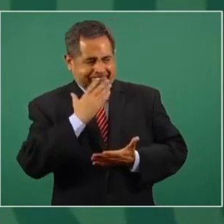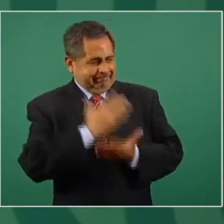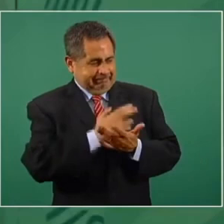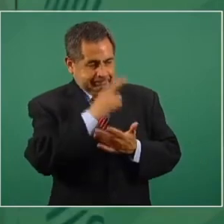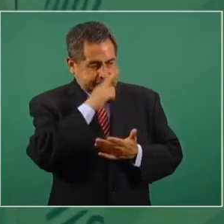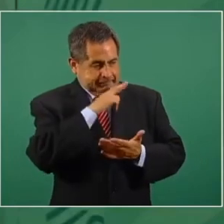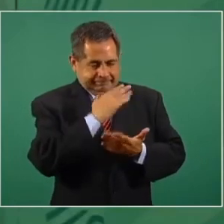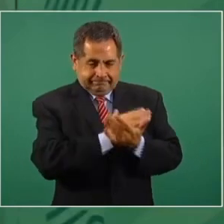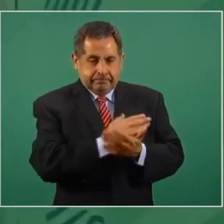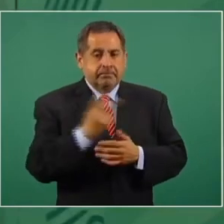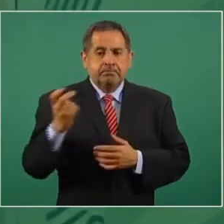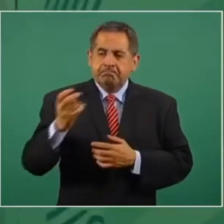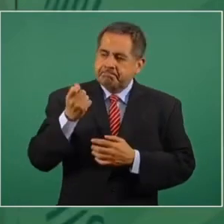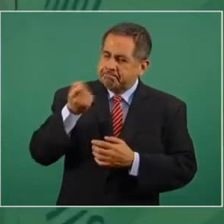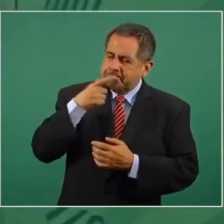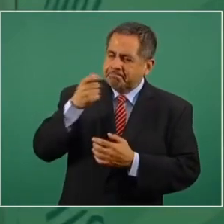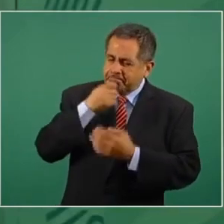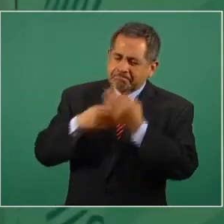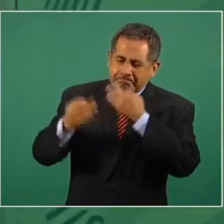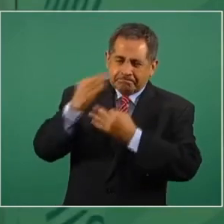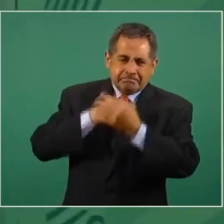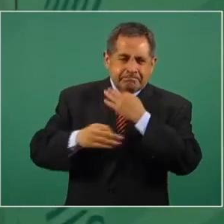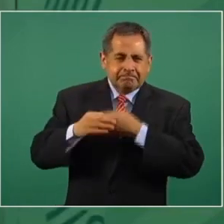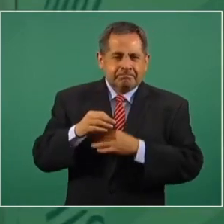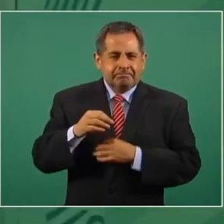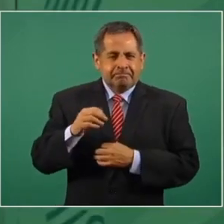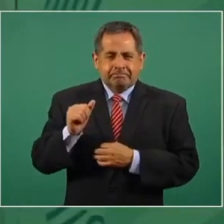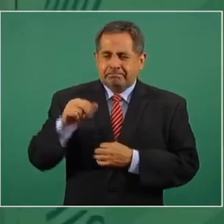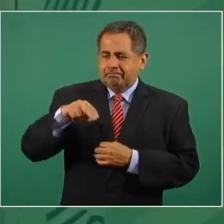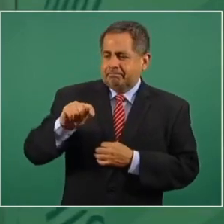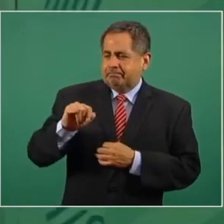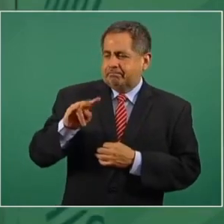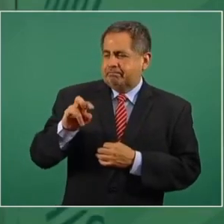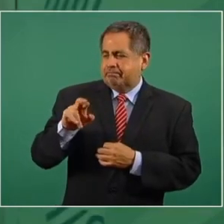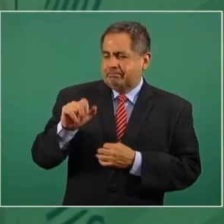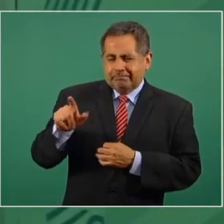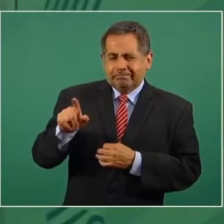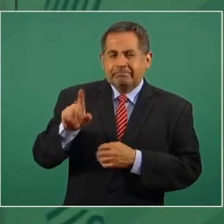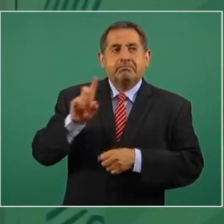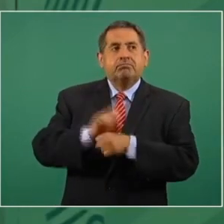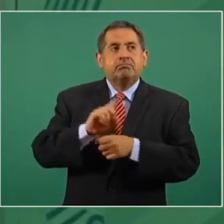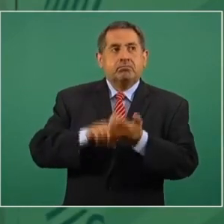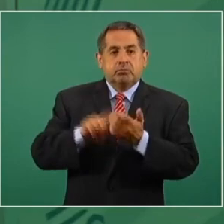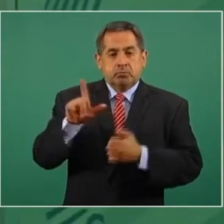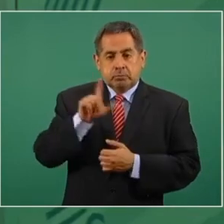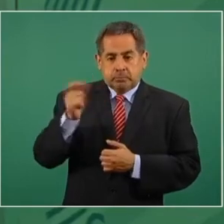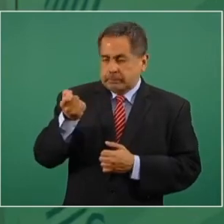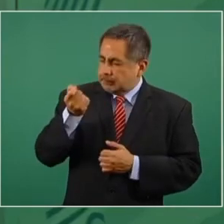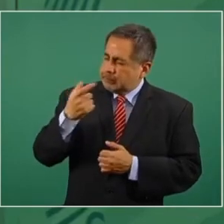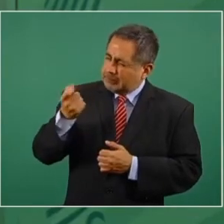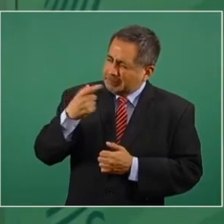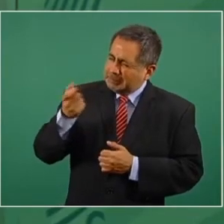tratamiento antiviral del día siguiente, del lunes.